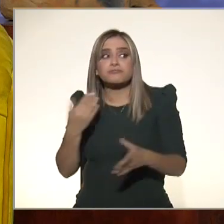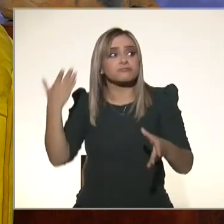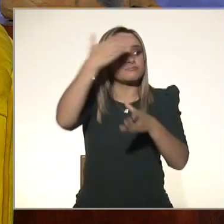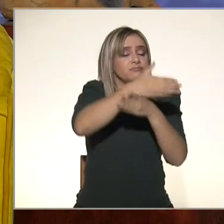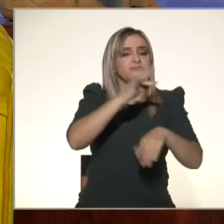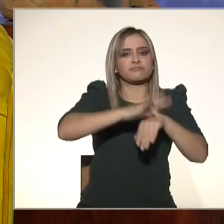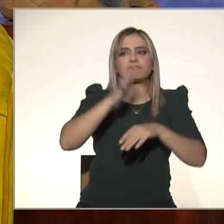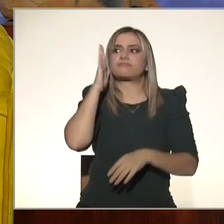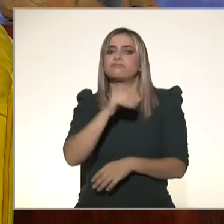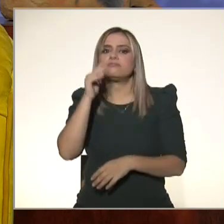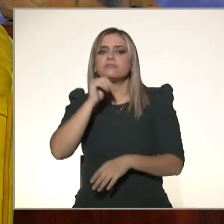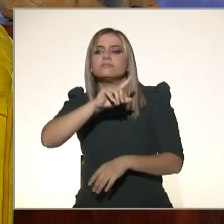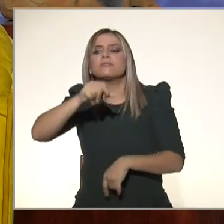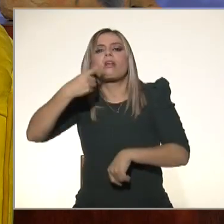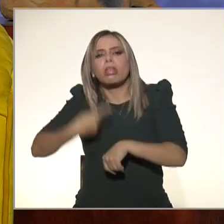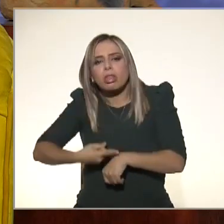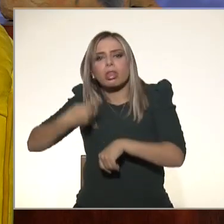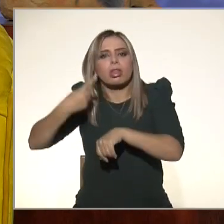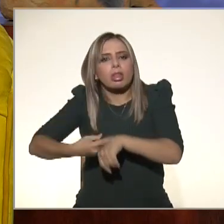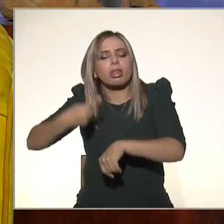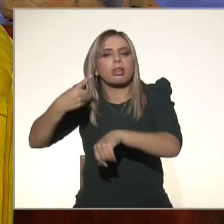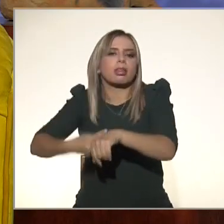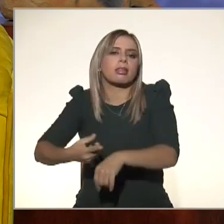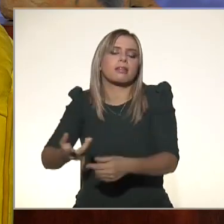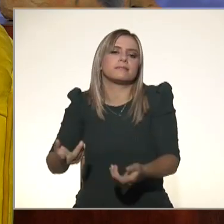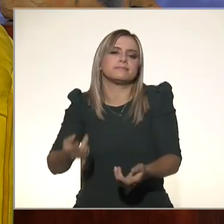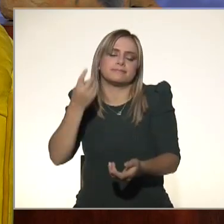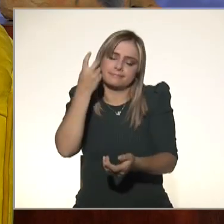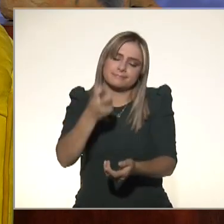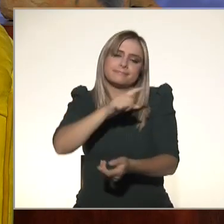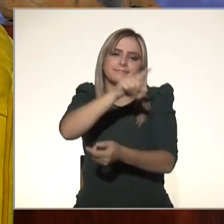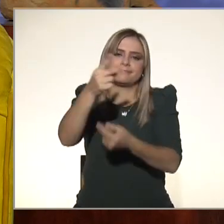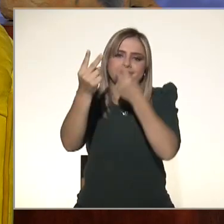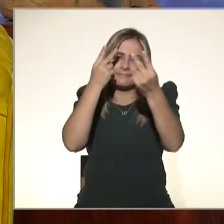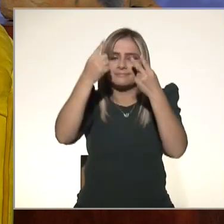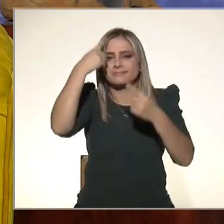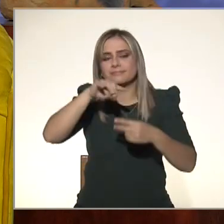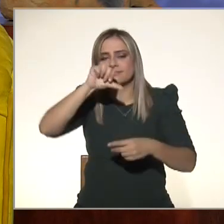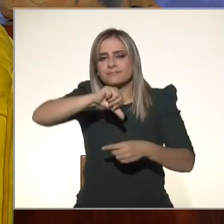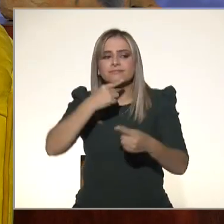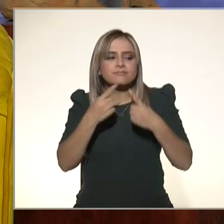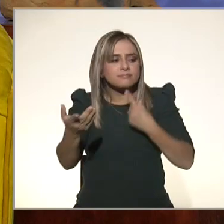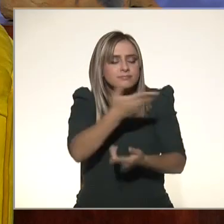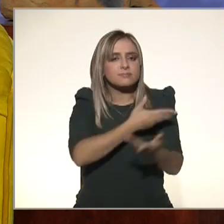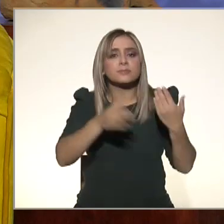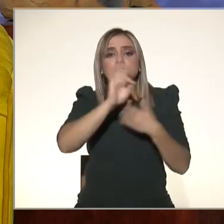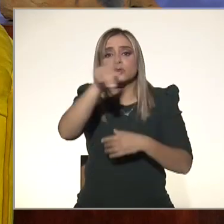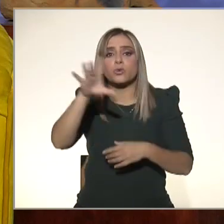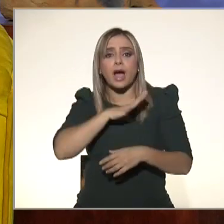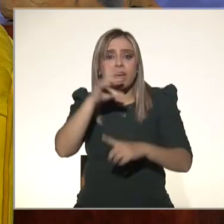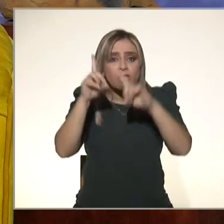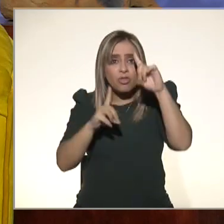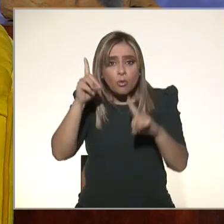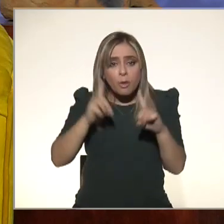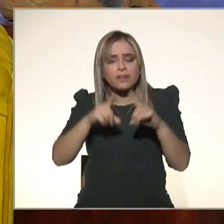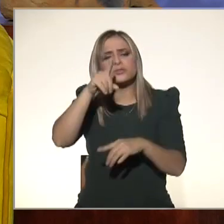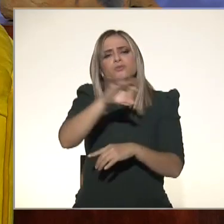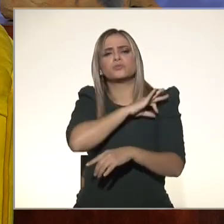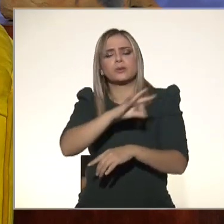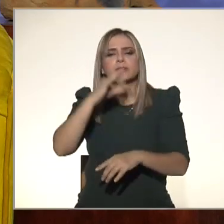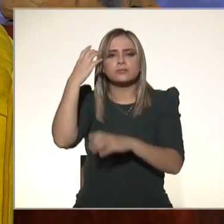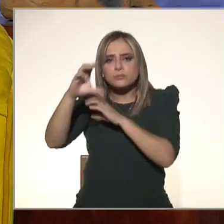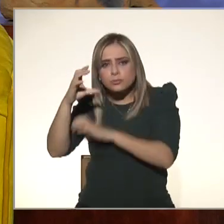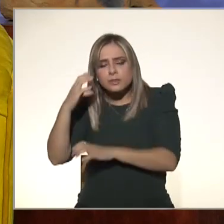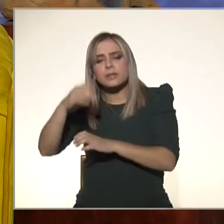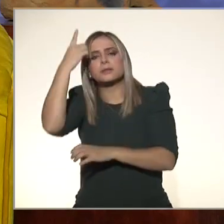buena salud. Estoy segura de que aquí usted va a dialogar en confianza y por supuesto va a encontrar dudas a todas esas preguntas que tiene en cuanto a salud